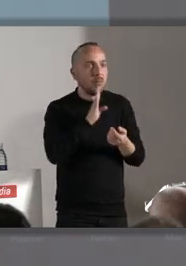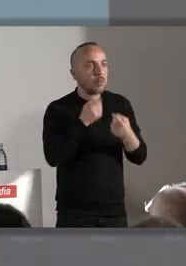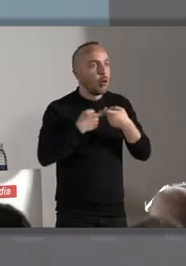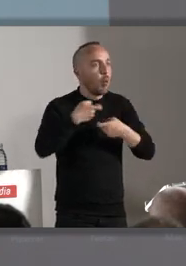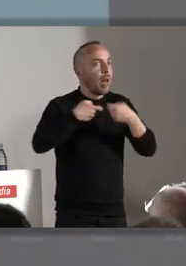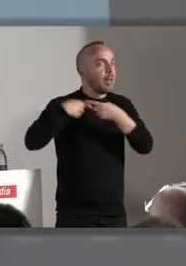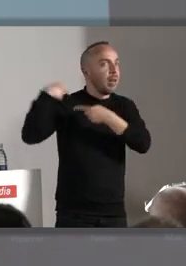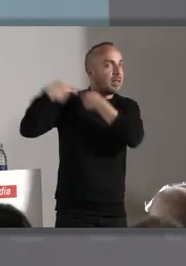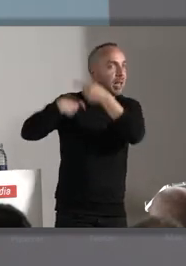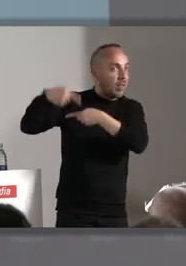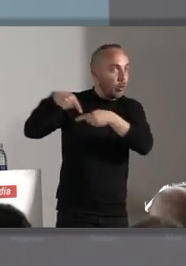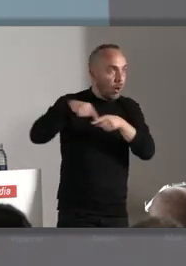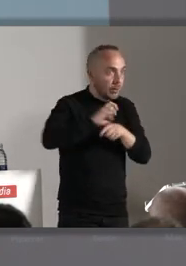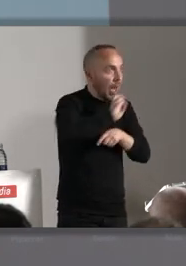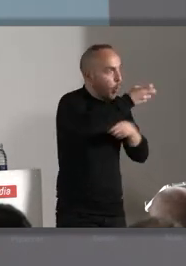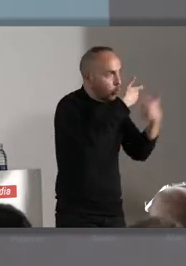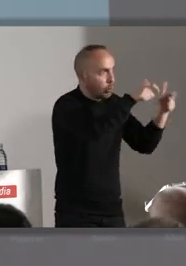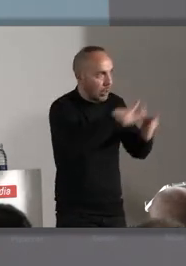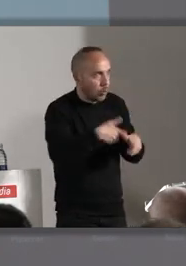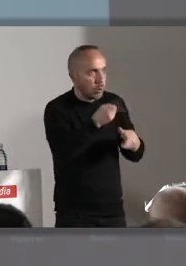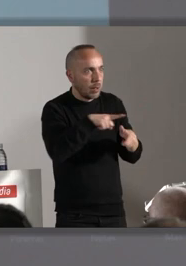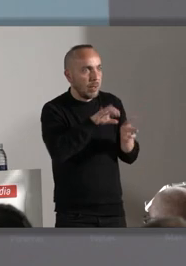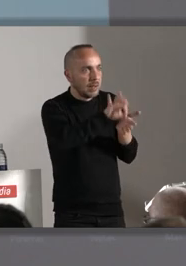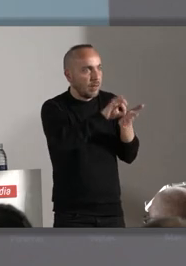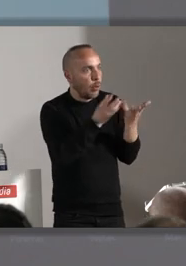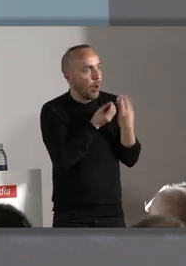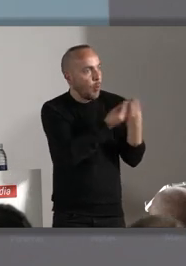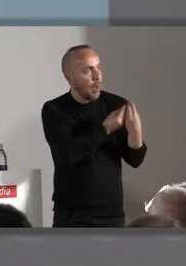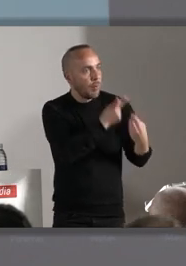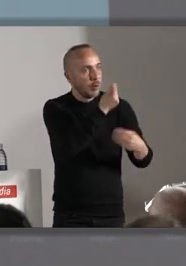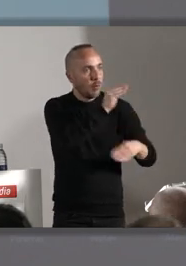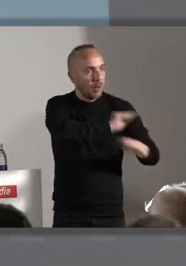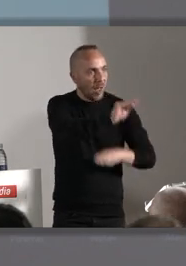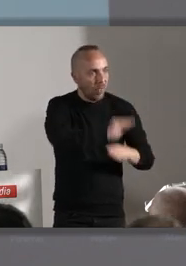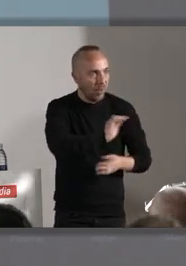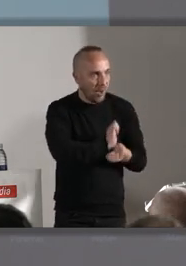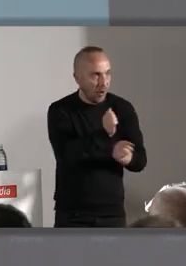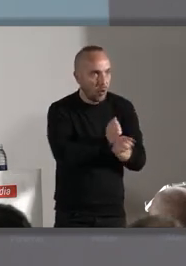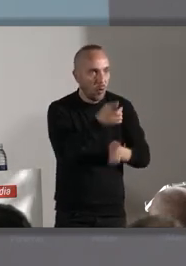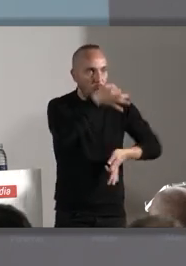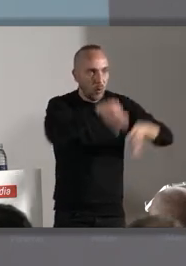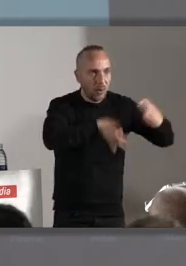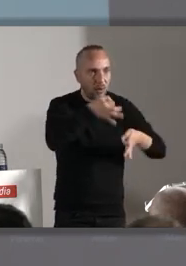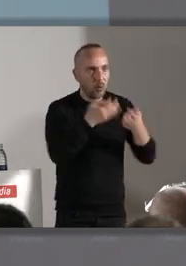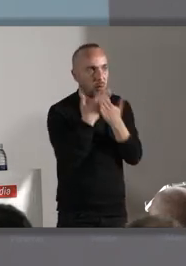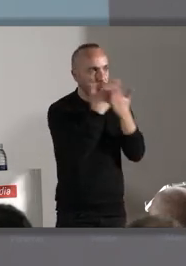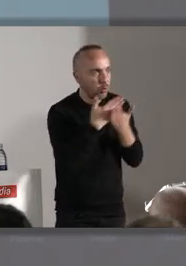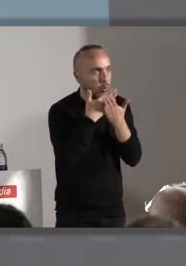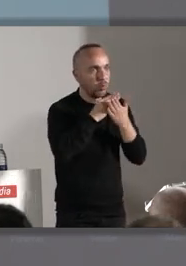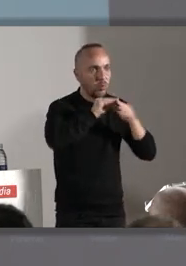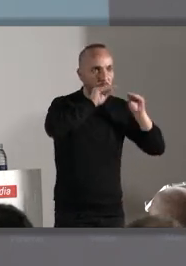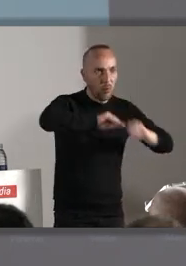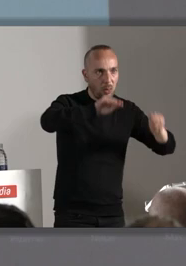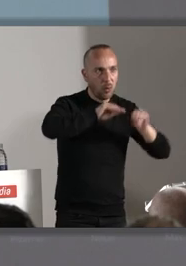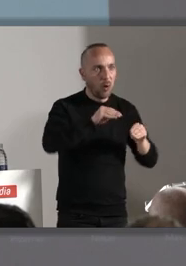digamos, también en otros sectores, servicios pues, de acompañamiento financiero, jurídico, etcétera, estudios, formación, la